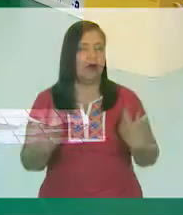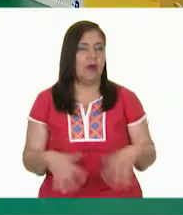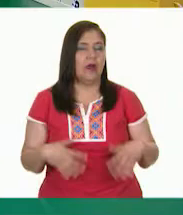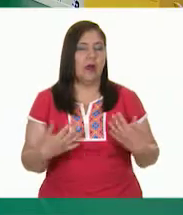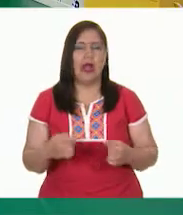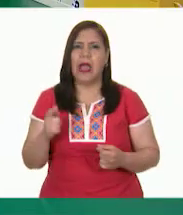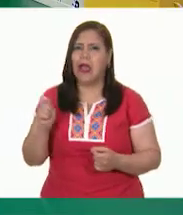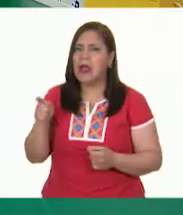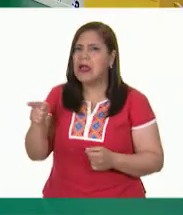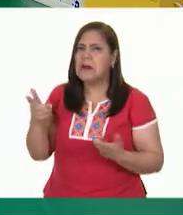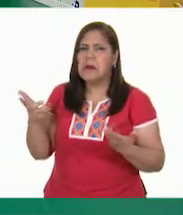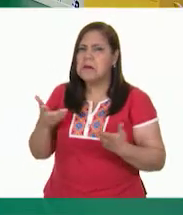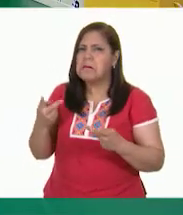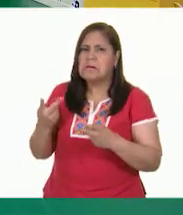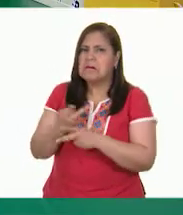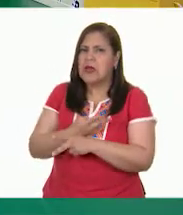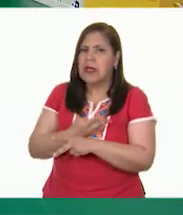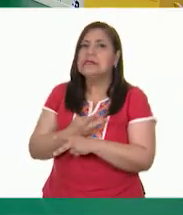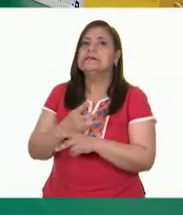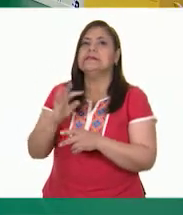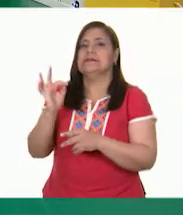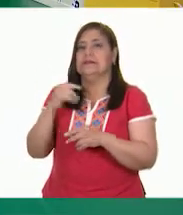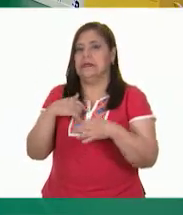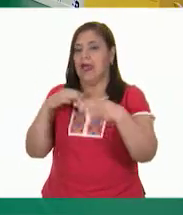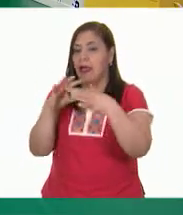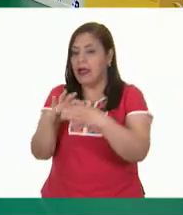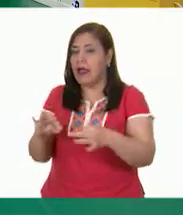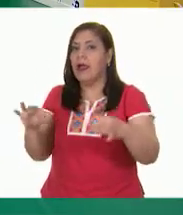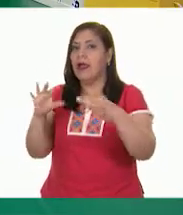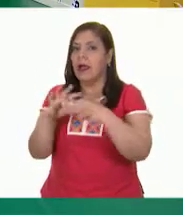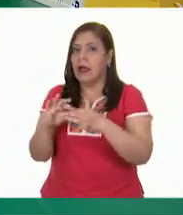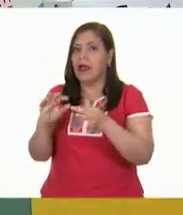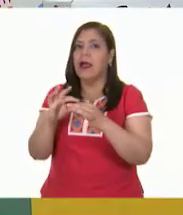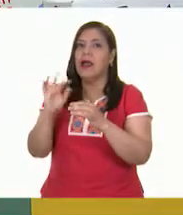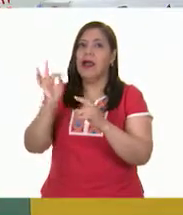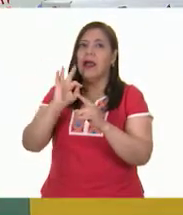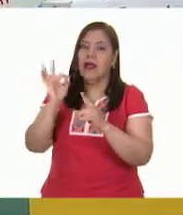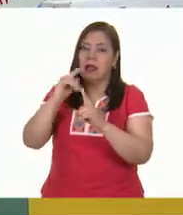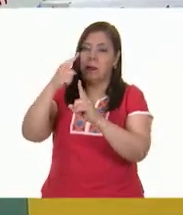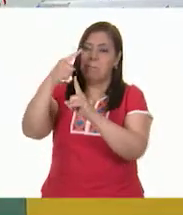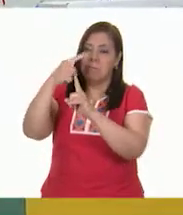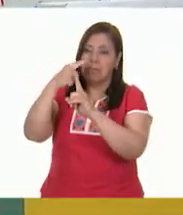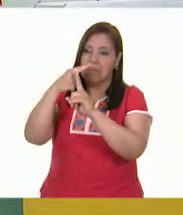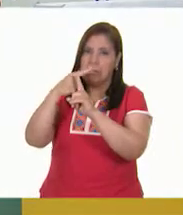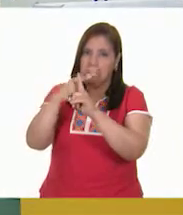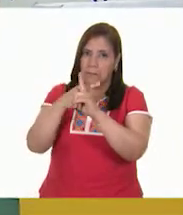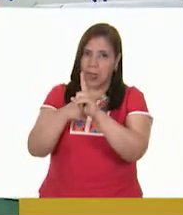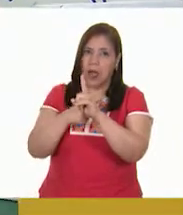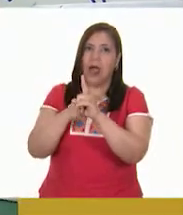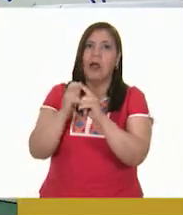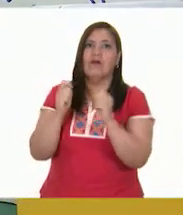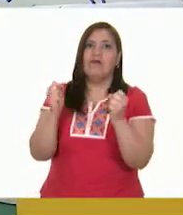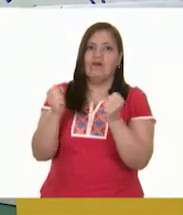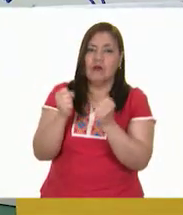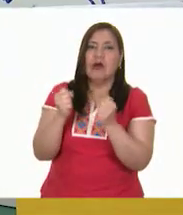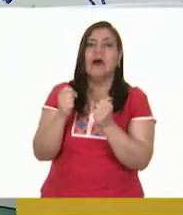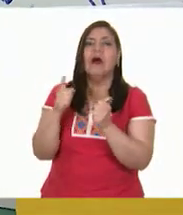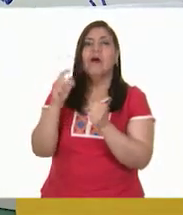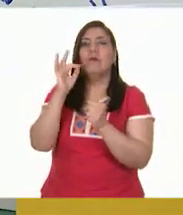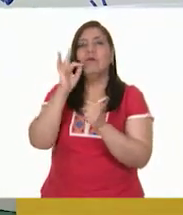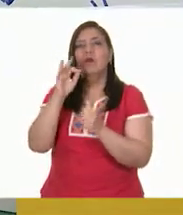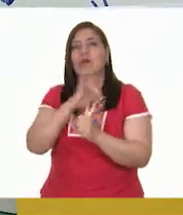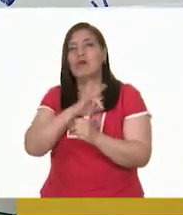¿qué está pasando ahí? Si estamos hablando de que estamos disminuyendo la temperatura, podemos verlo en el